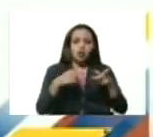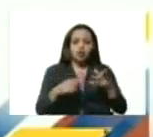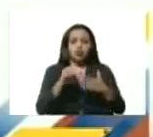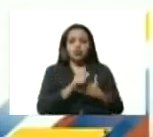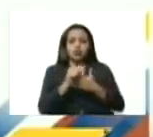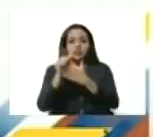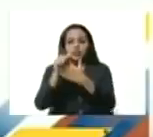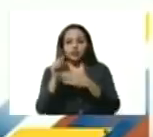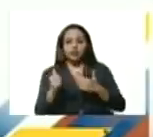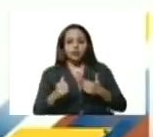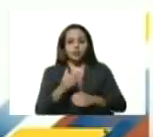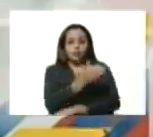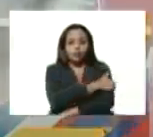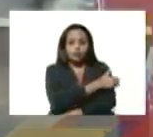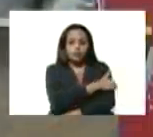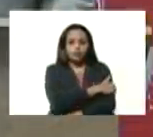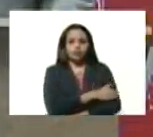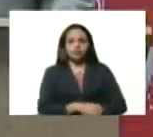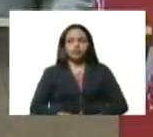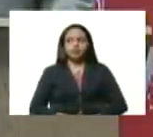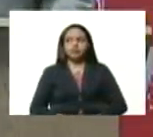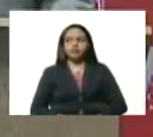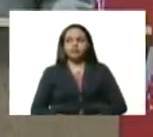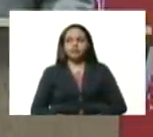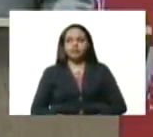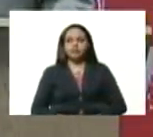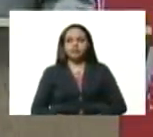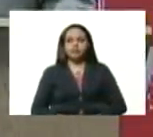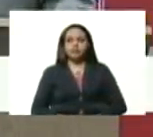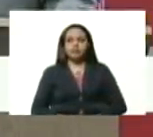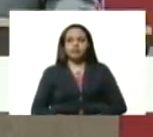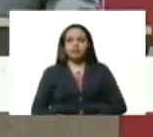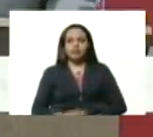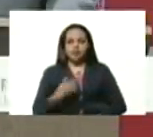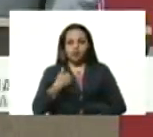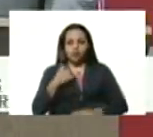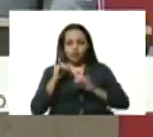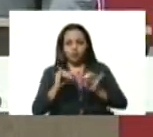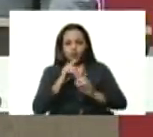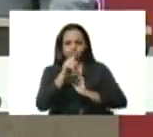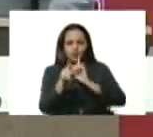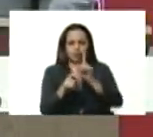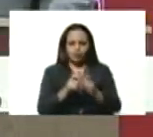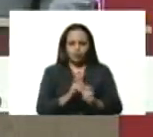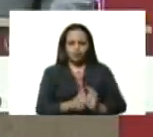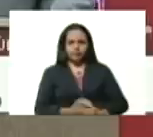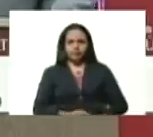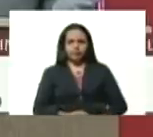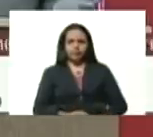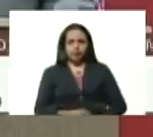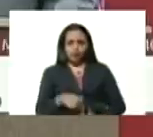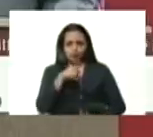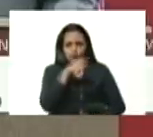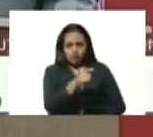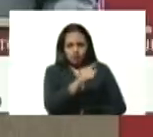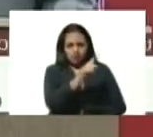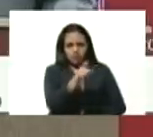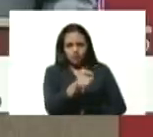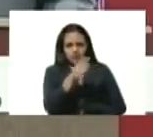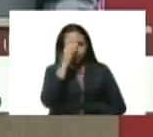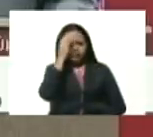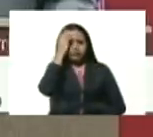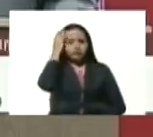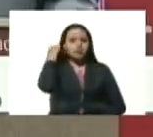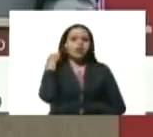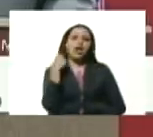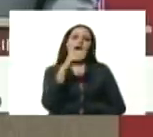de la oposición. Les pregunto yo a ellos, Le preguntaron a usted, señor Henry Ramos